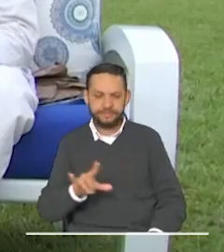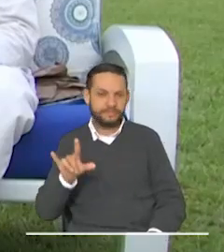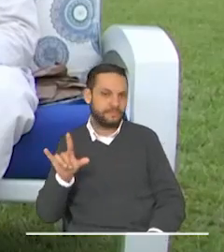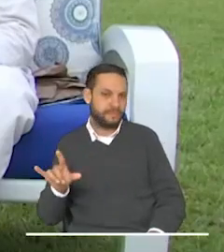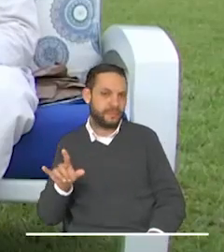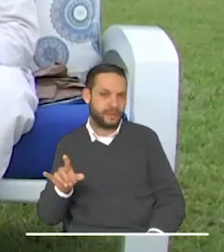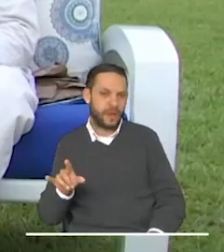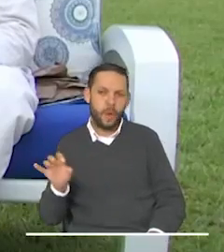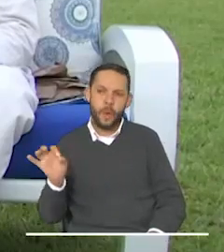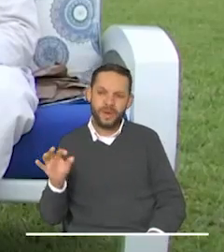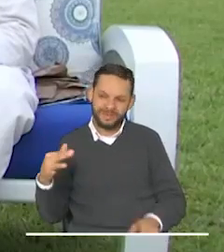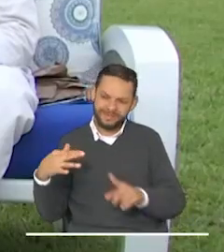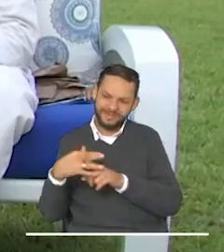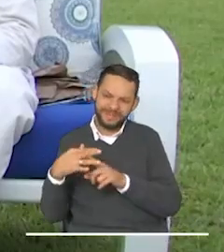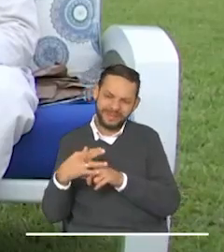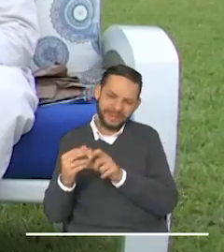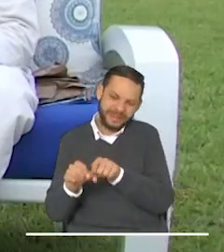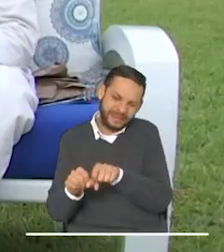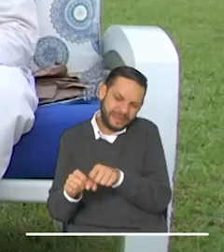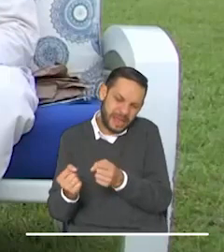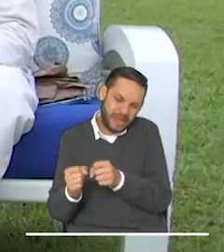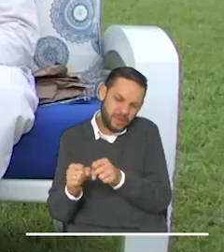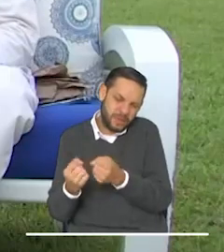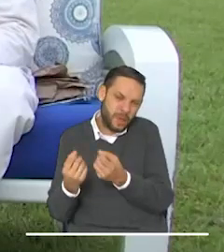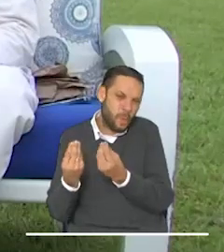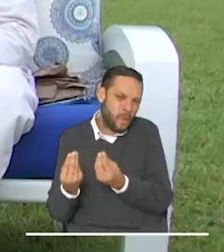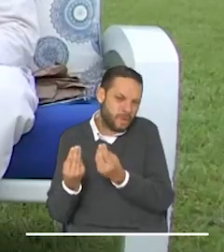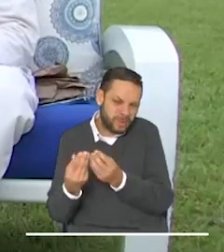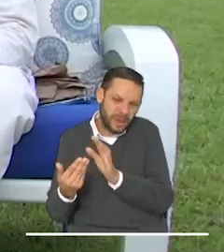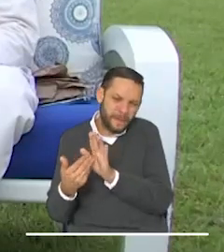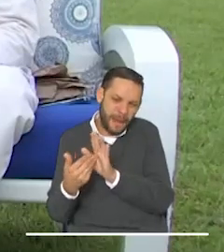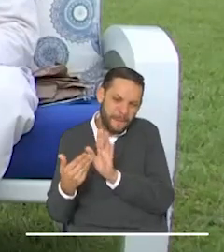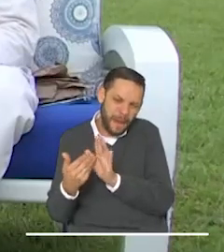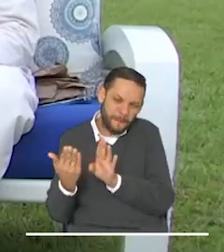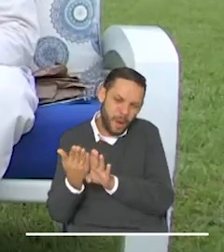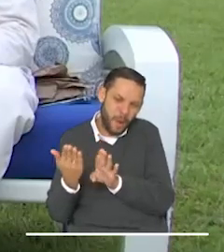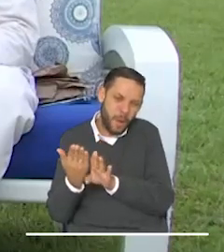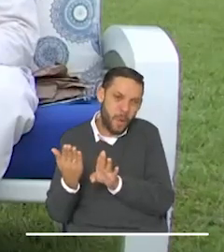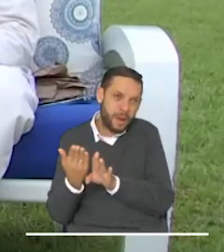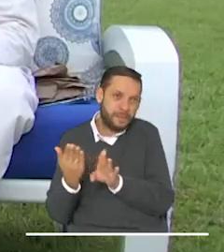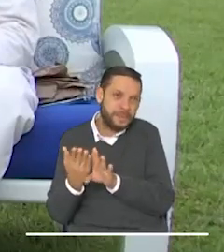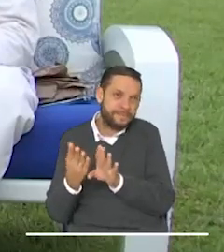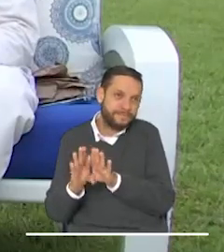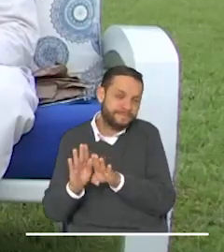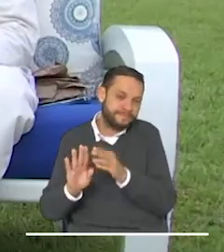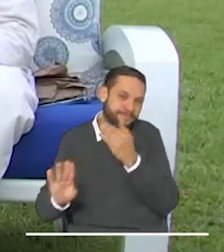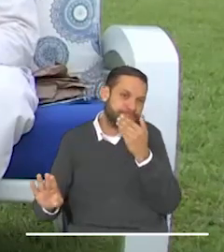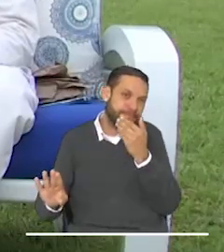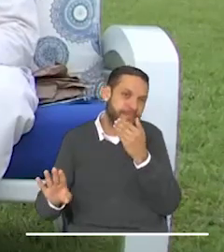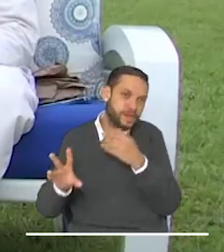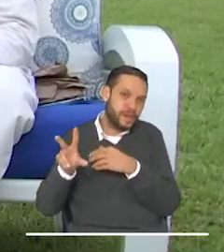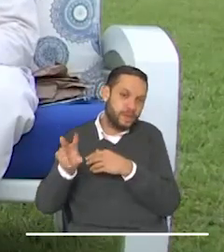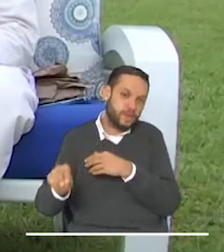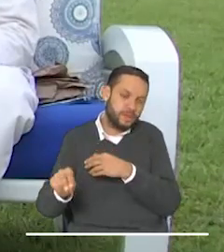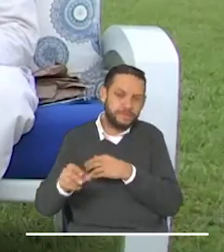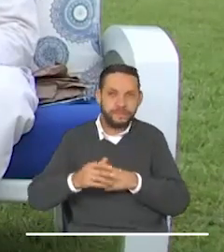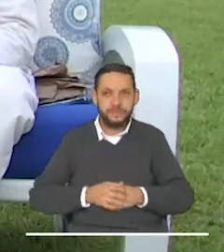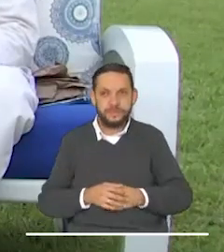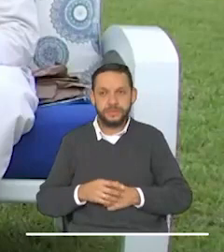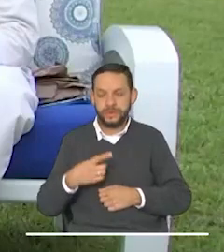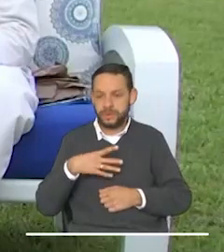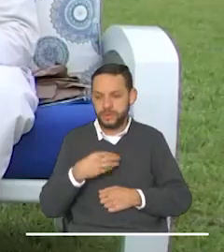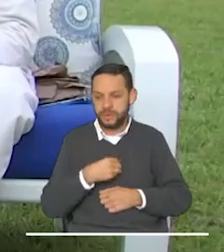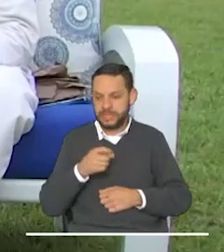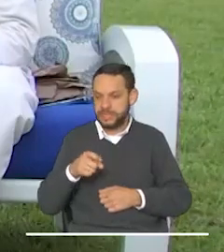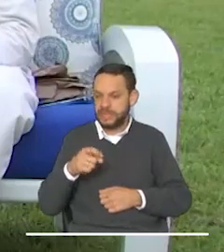siente que le hizo mucho daño esa persona se le puede acercar y usted debe entender que si va a tomar distancias a persona usted no necesita decirle